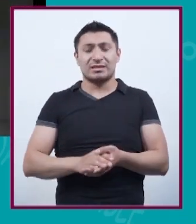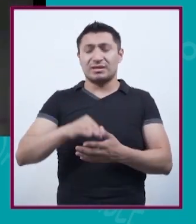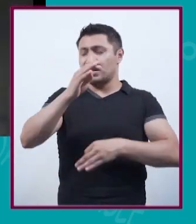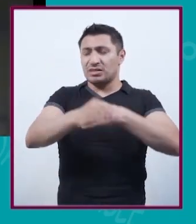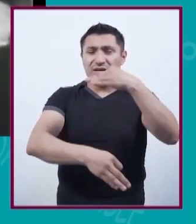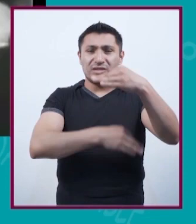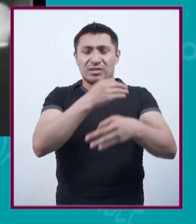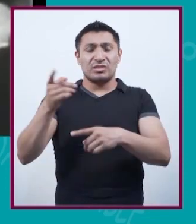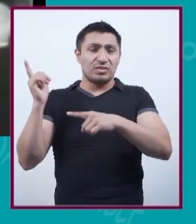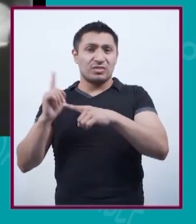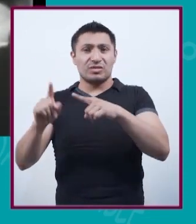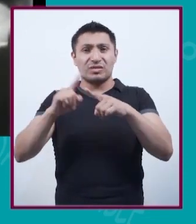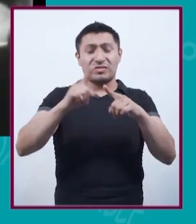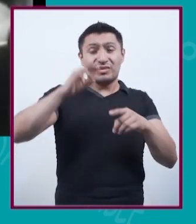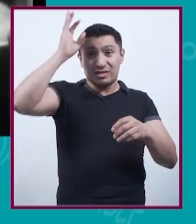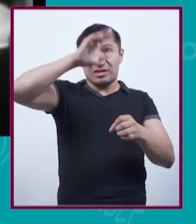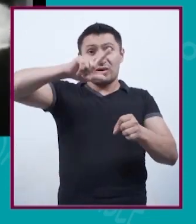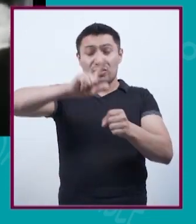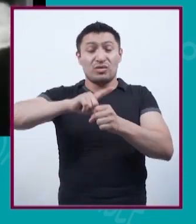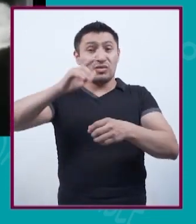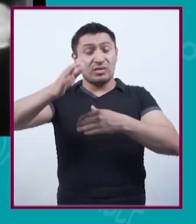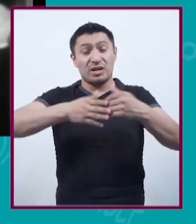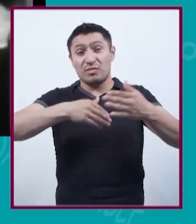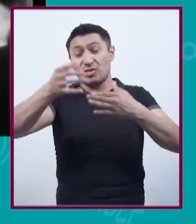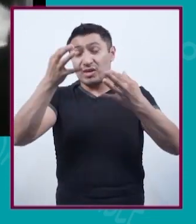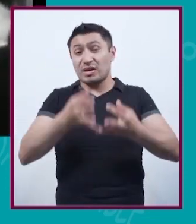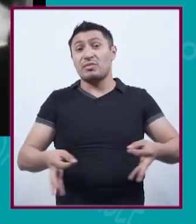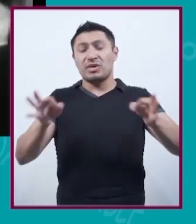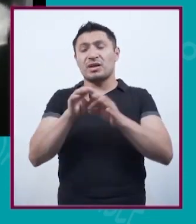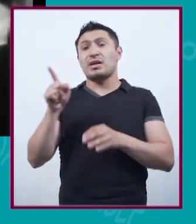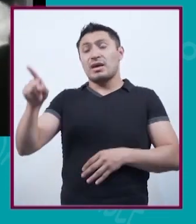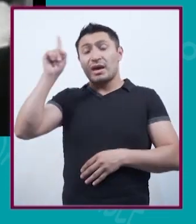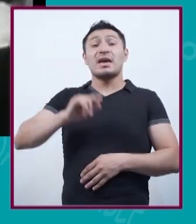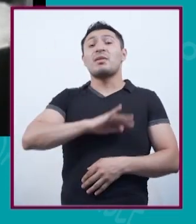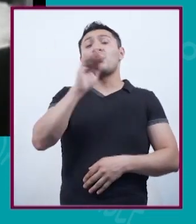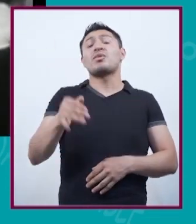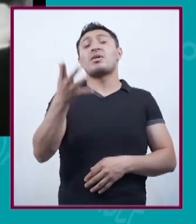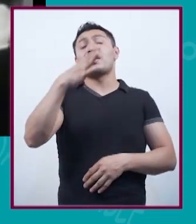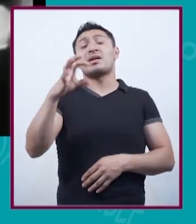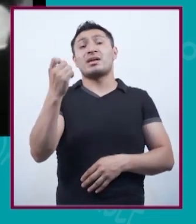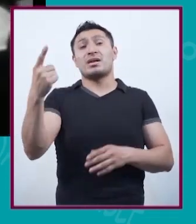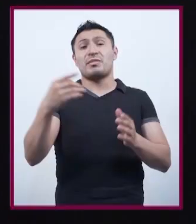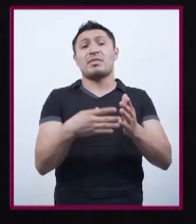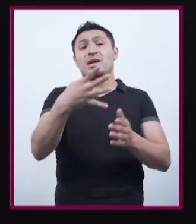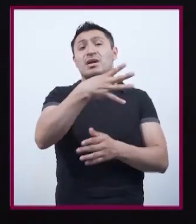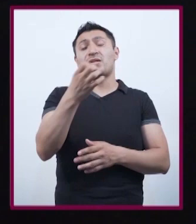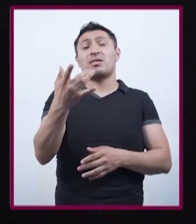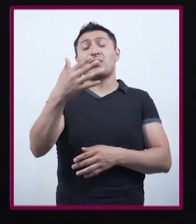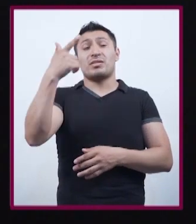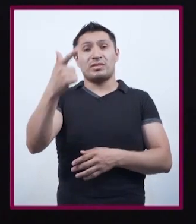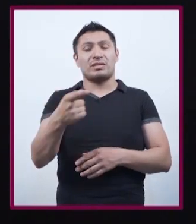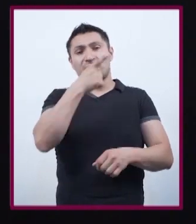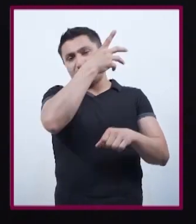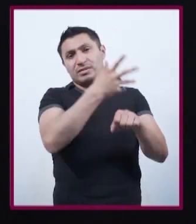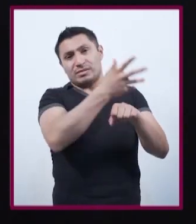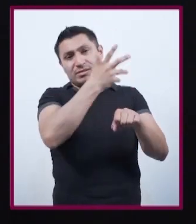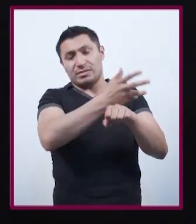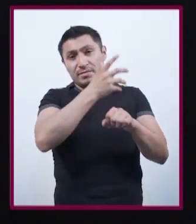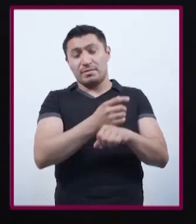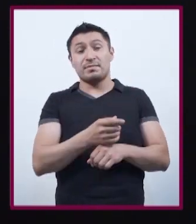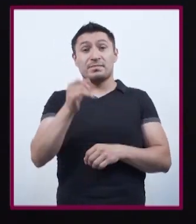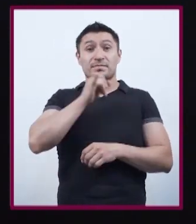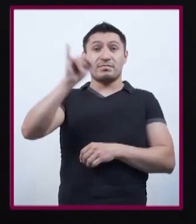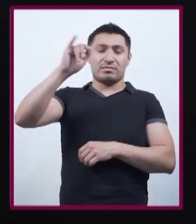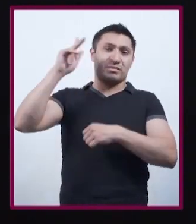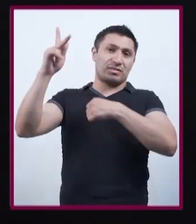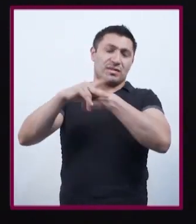convivio de la vida nórdica, toda ella asistida por su folclore y su poesía milenarias. Gabriela Mistral murió el 10